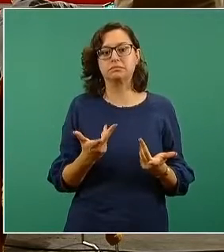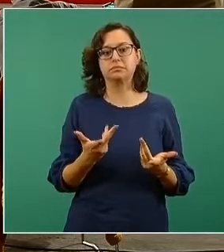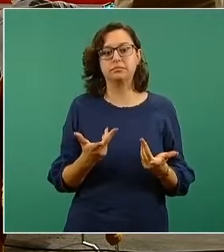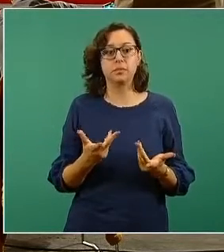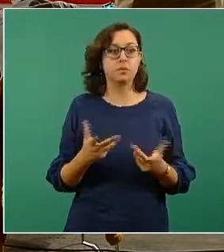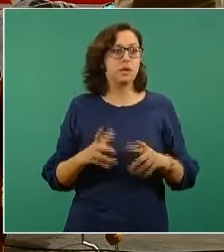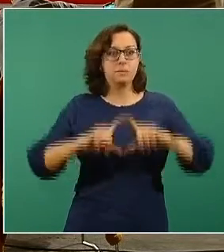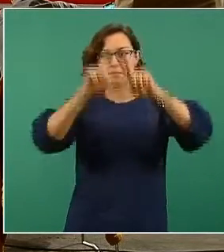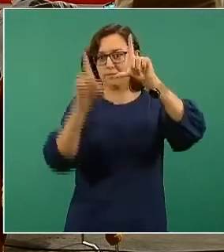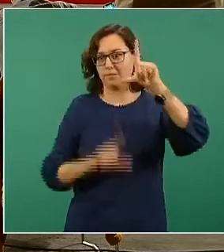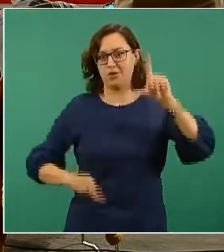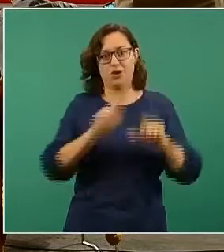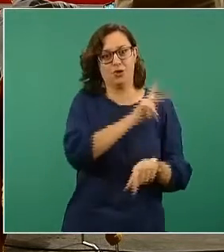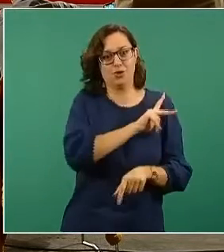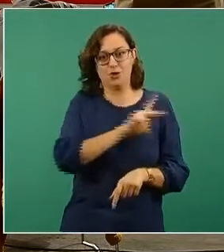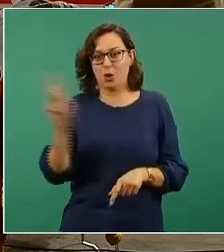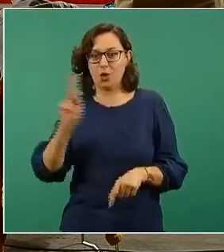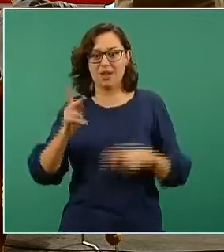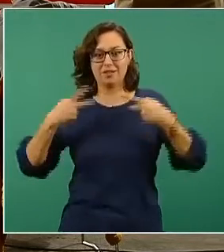universalmente susceptible,